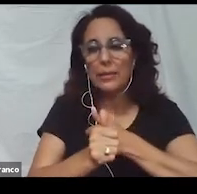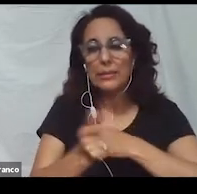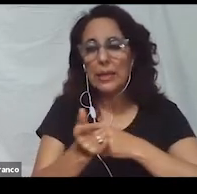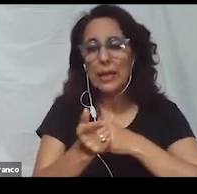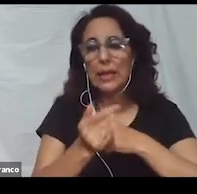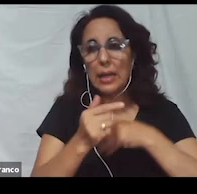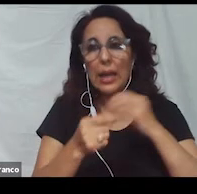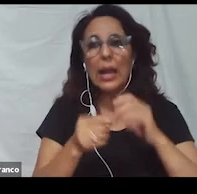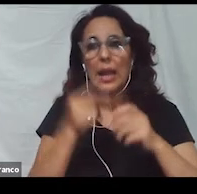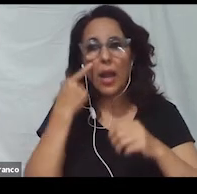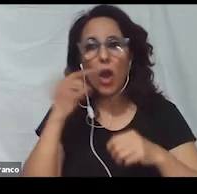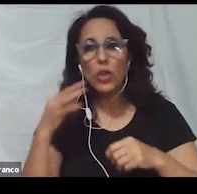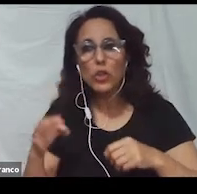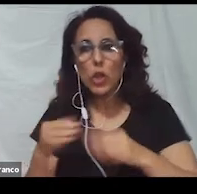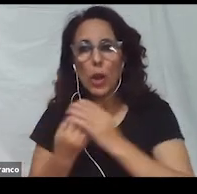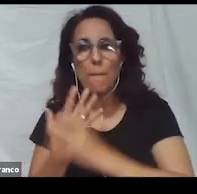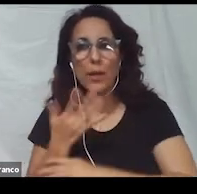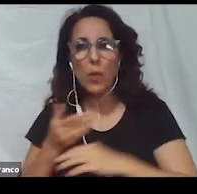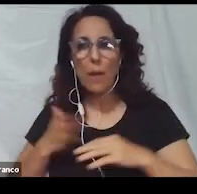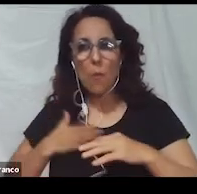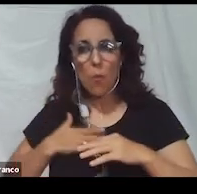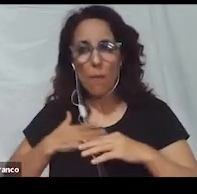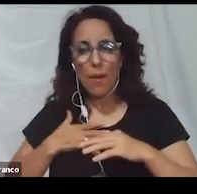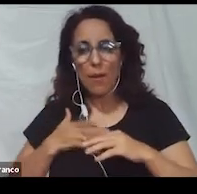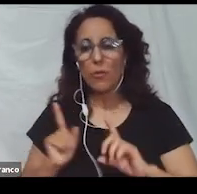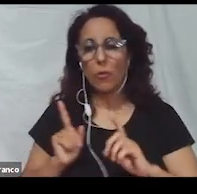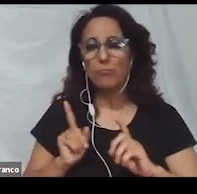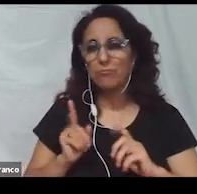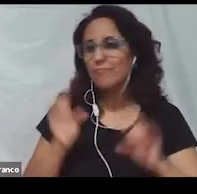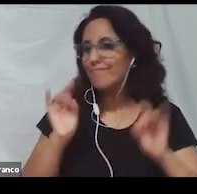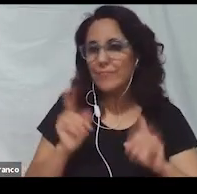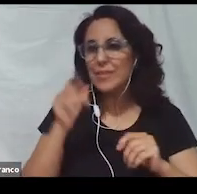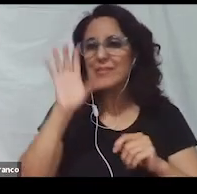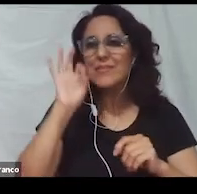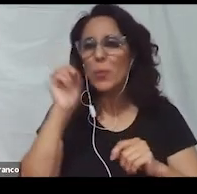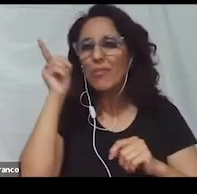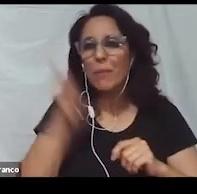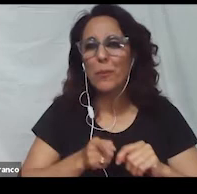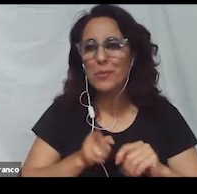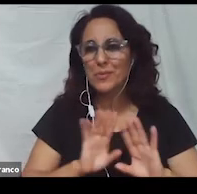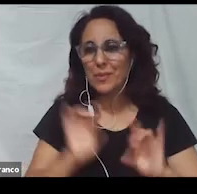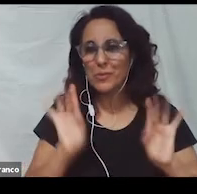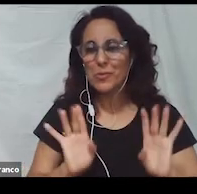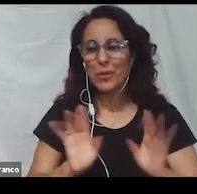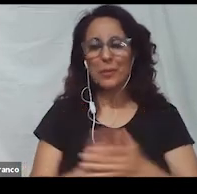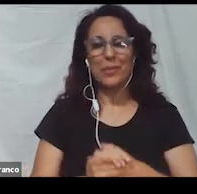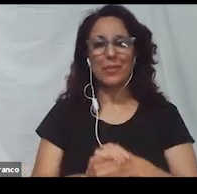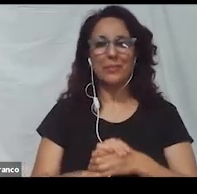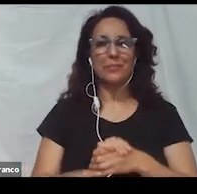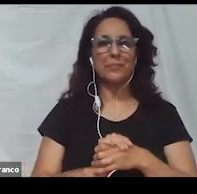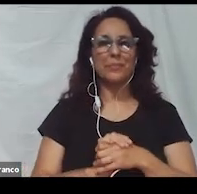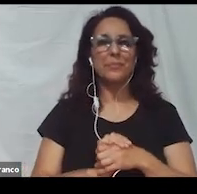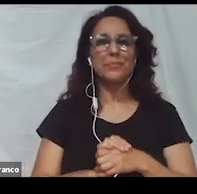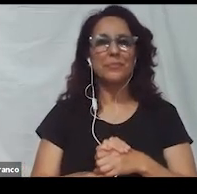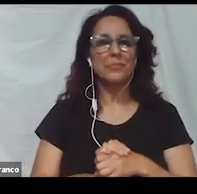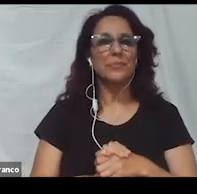reemplazar totalmente el testeo manual. Siempre es necesario el testeo manual. ¿Okay? Pero si quieren ir por ese camino, sí hay formas. Por ejemplo, la herramienta